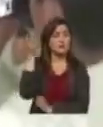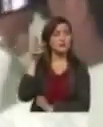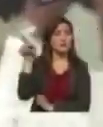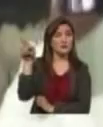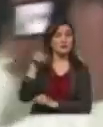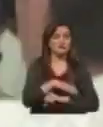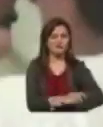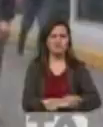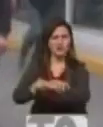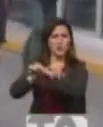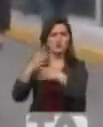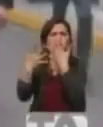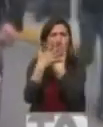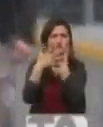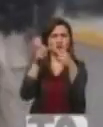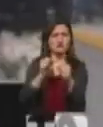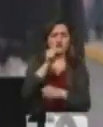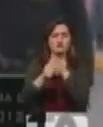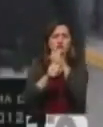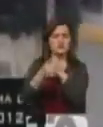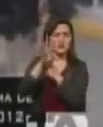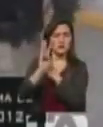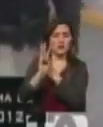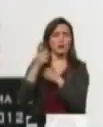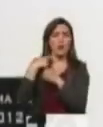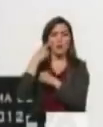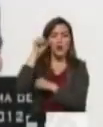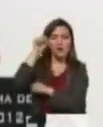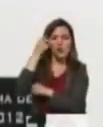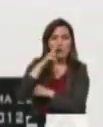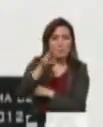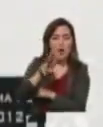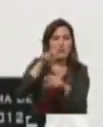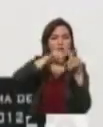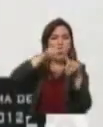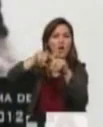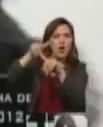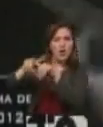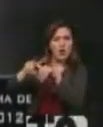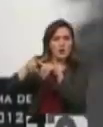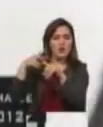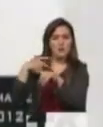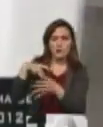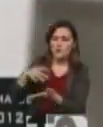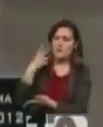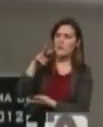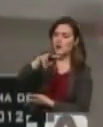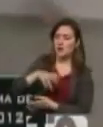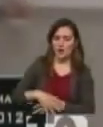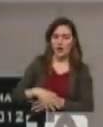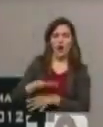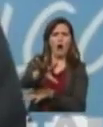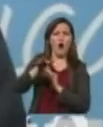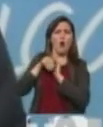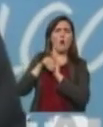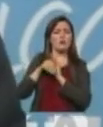que ahora cumple una pena de 16 años, forzó a los estudiantes a repetir escenas pornográficas de las películas que veían en